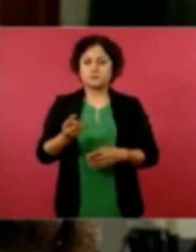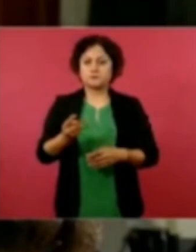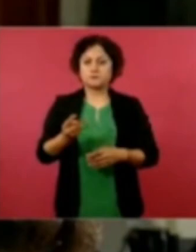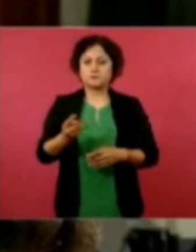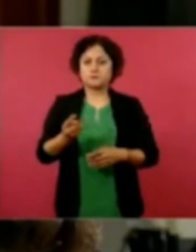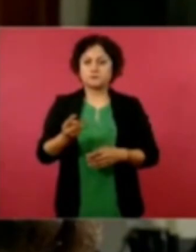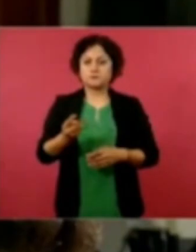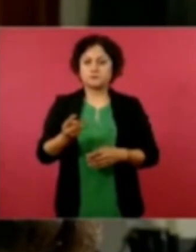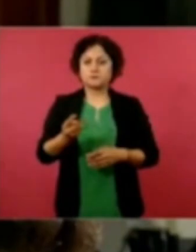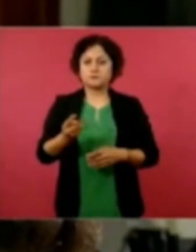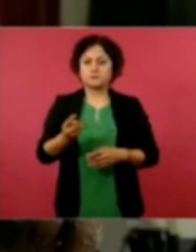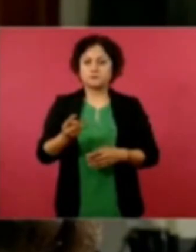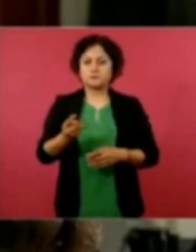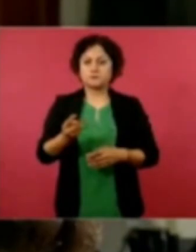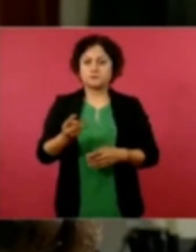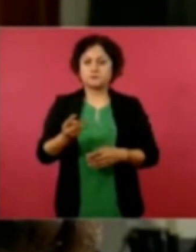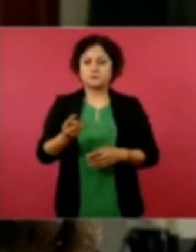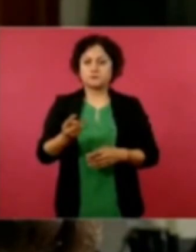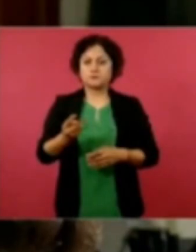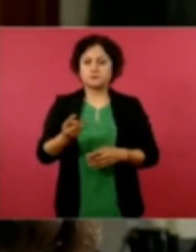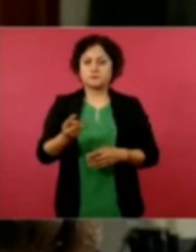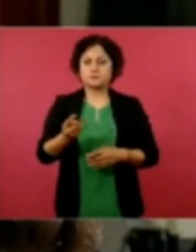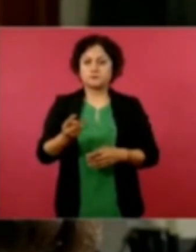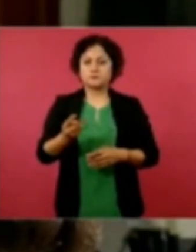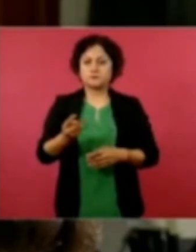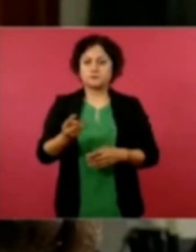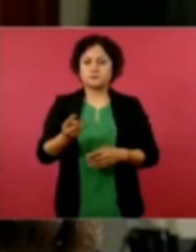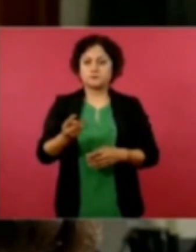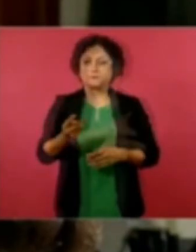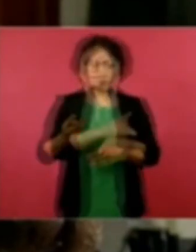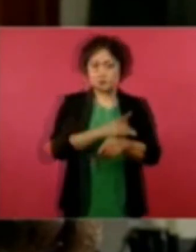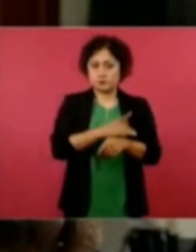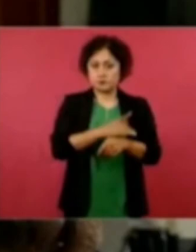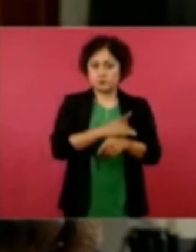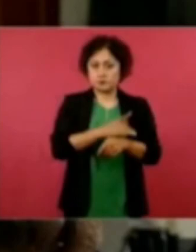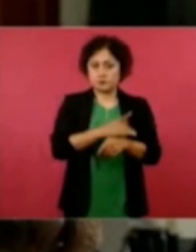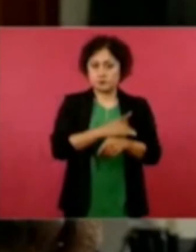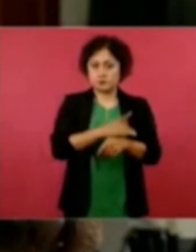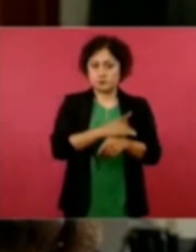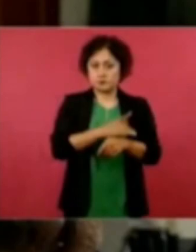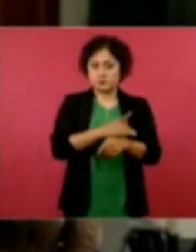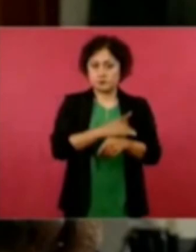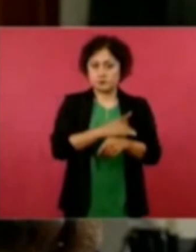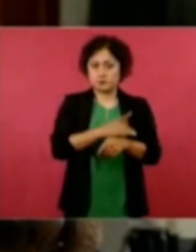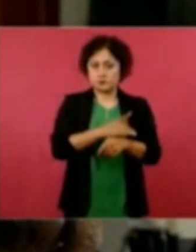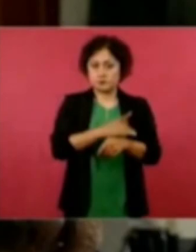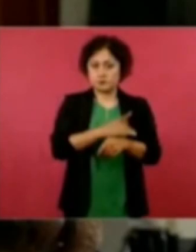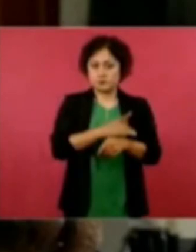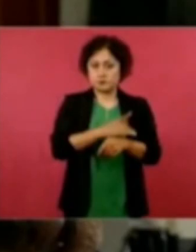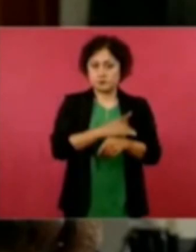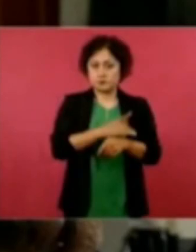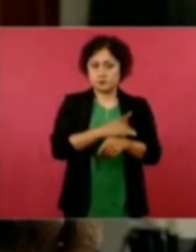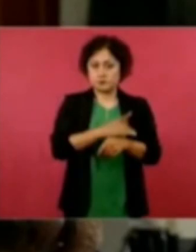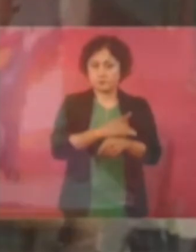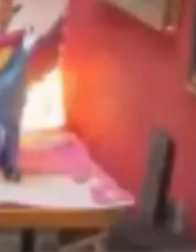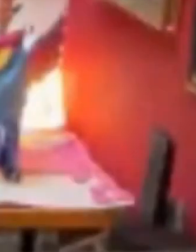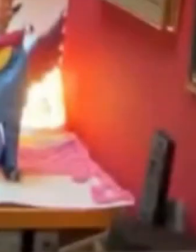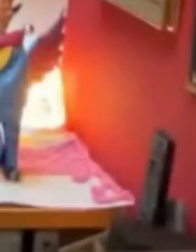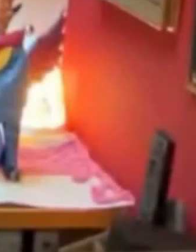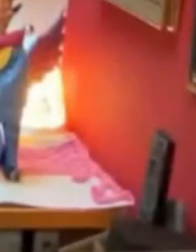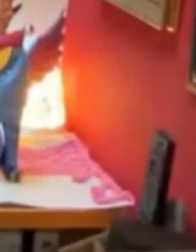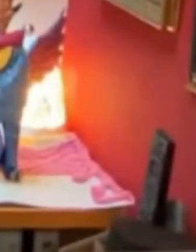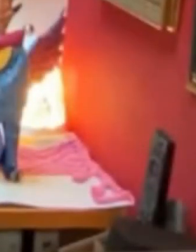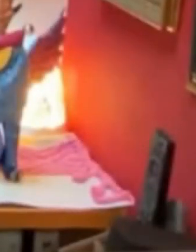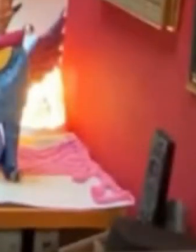que no lo estás haciendo de mala fe, pero ese es el riesgo precisamente de no, de